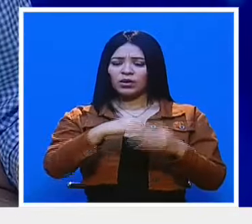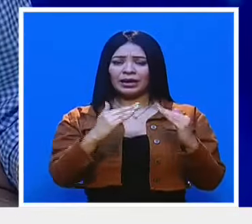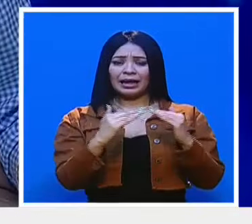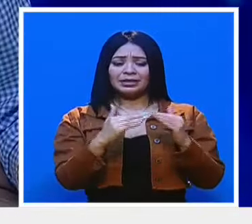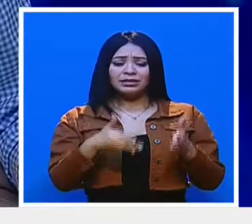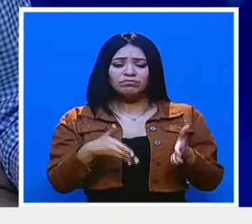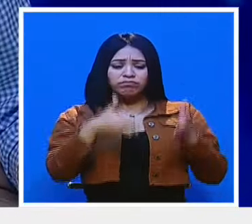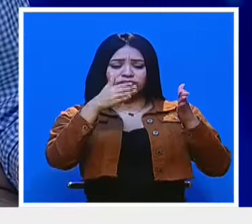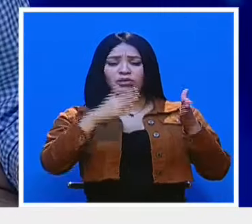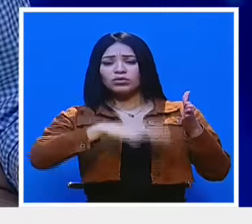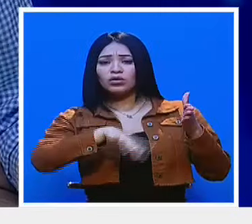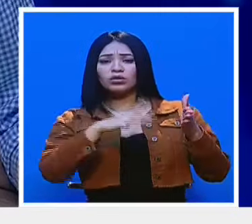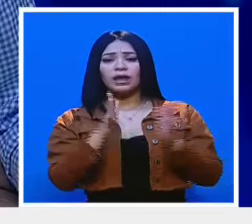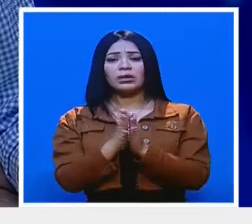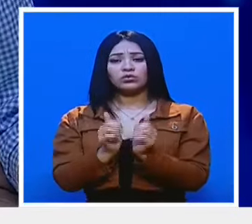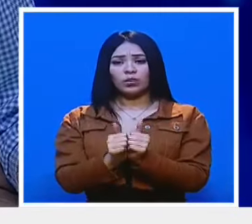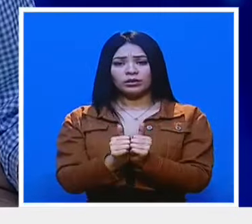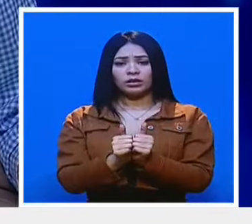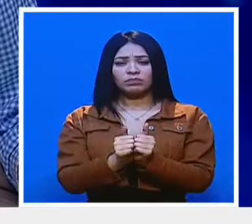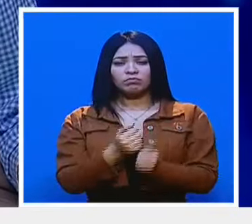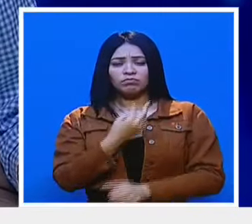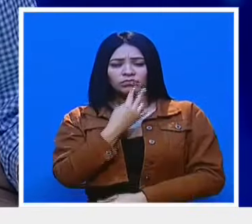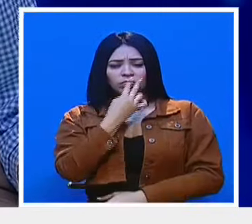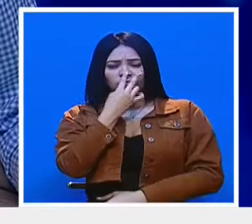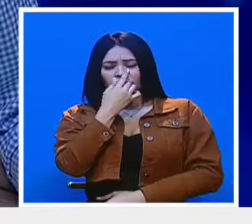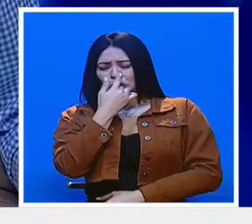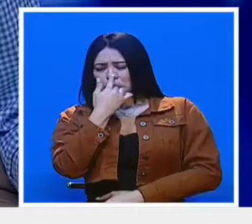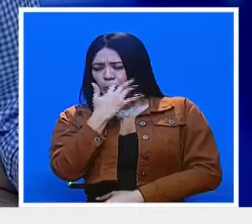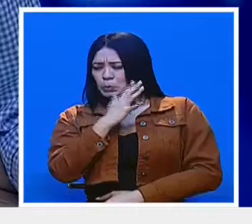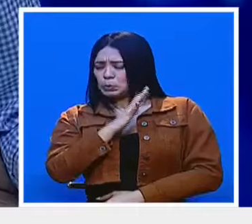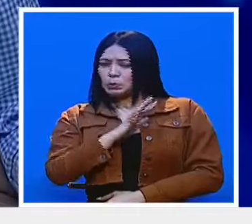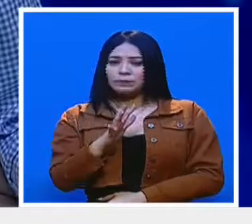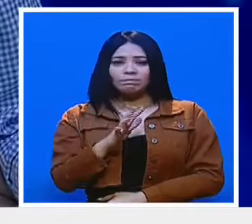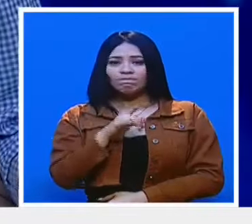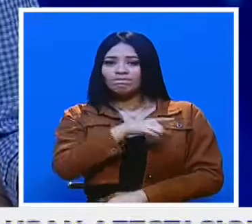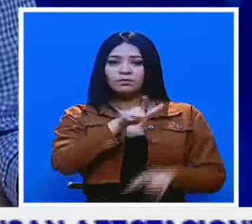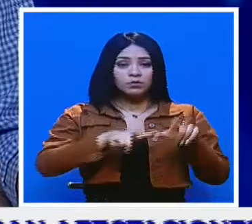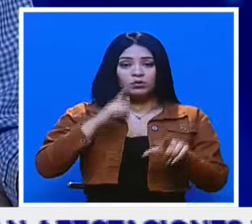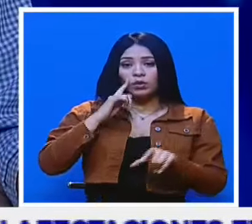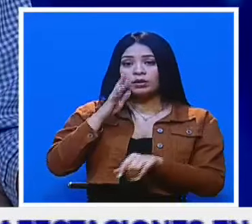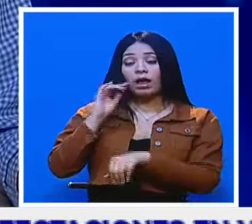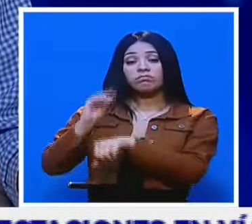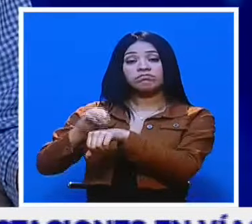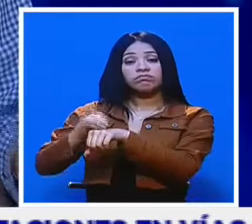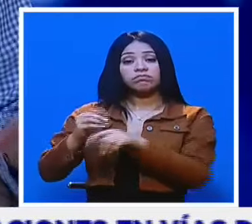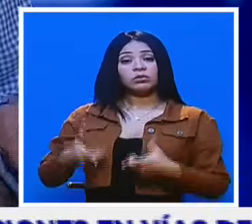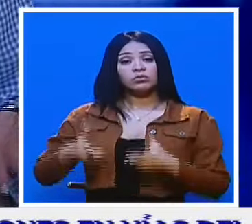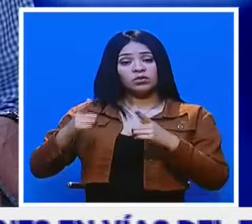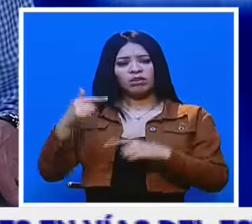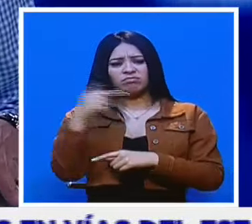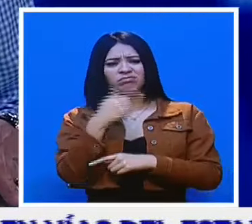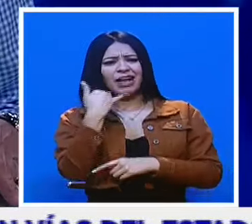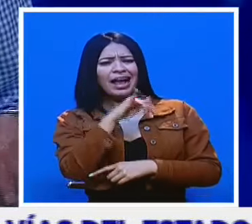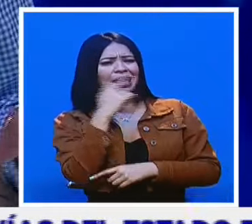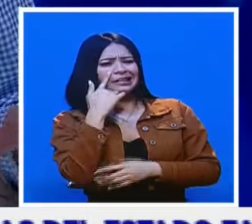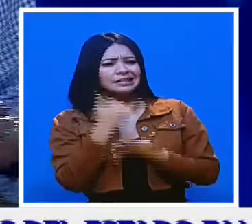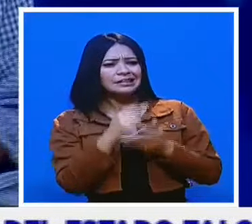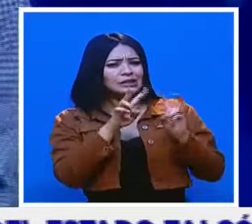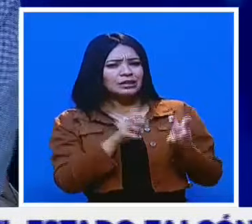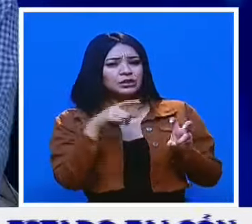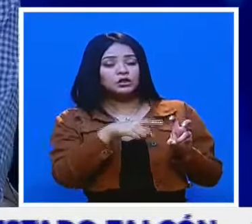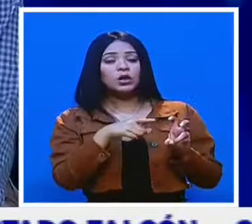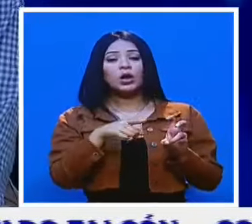Esto fue en el estado de Anzoátegui. El olor alertó a los vecinos, quienes llamaron a las autoridades. Julio Sergio Marcano está en el lugar y nos